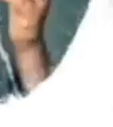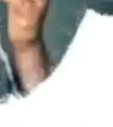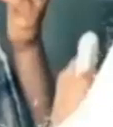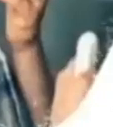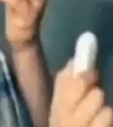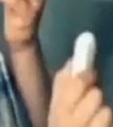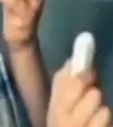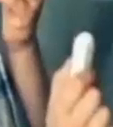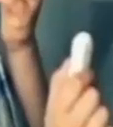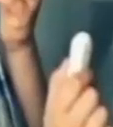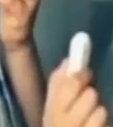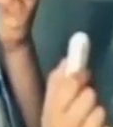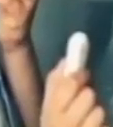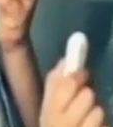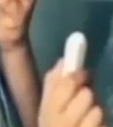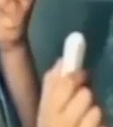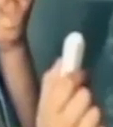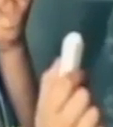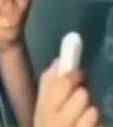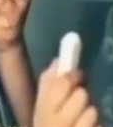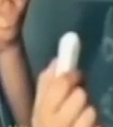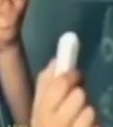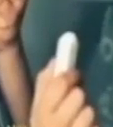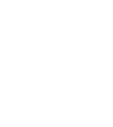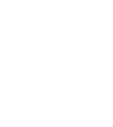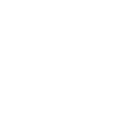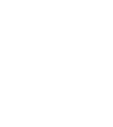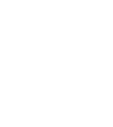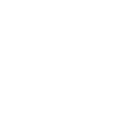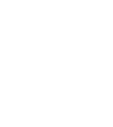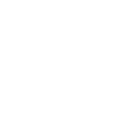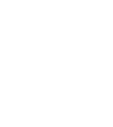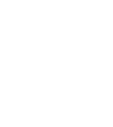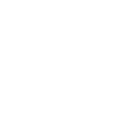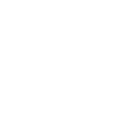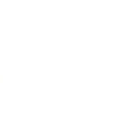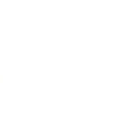A continuación, Matemática, segundo primaria.